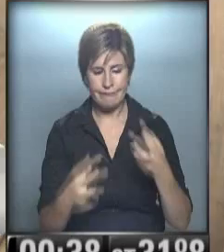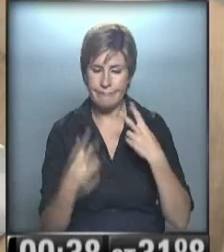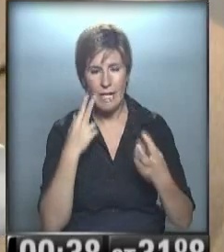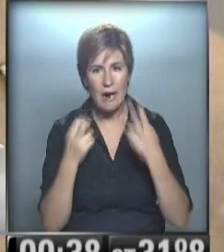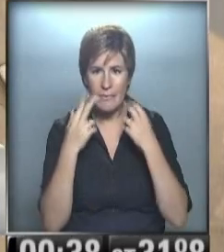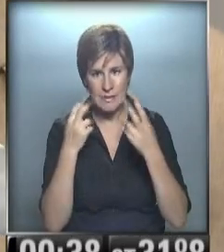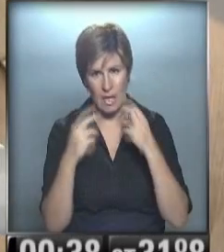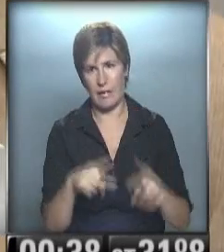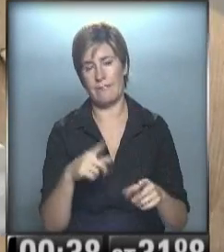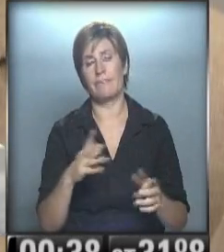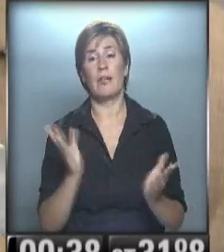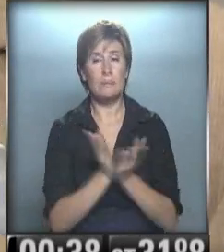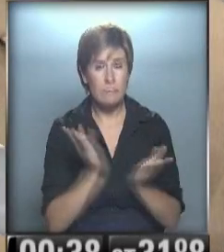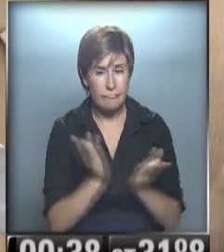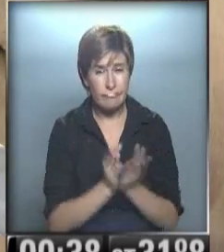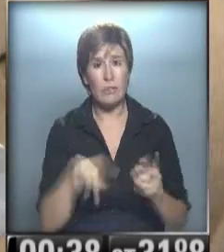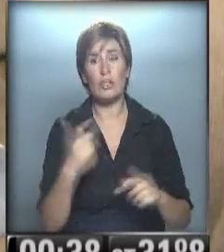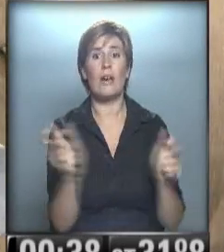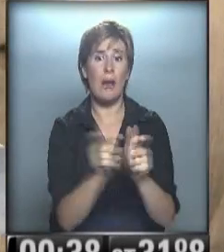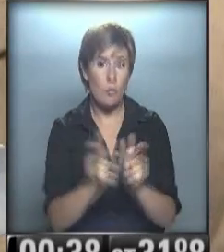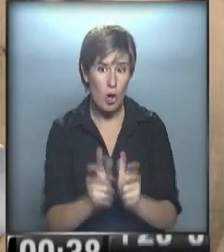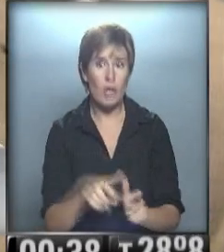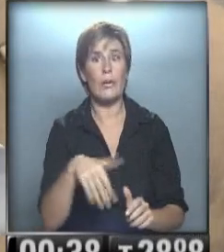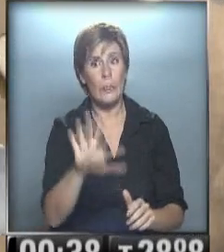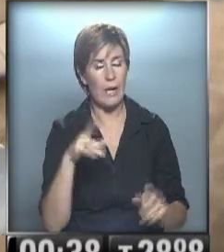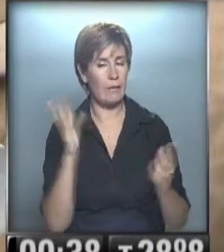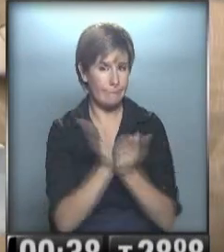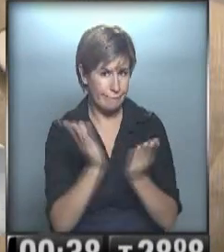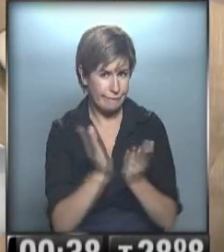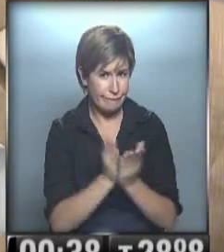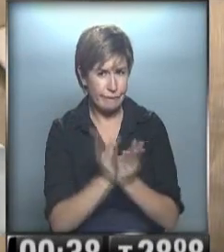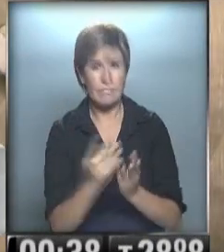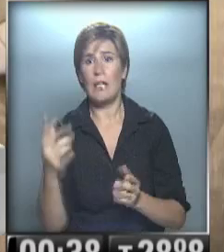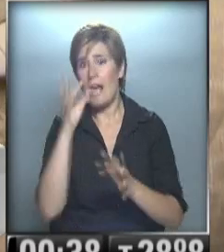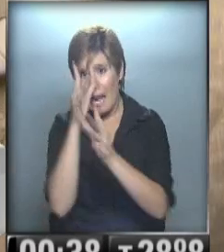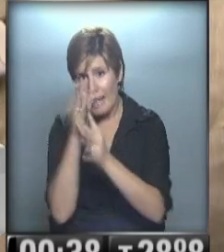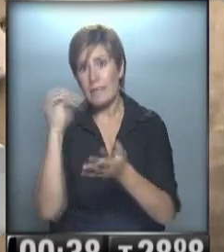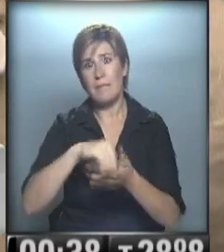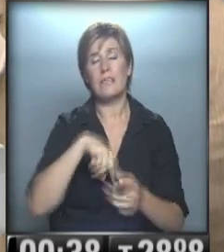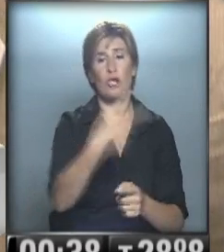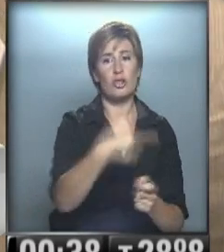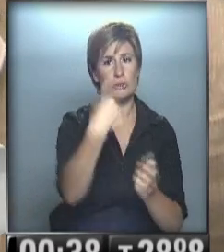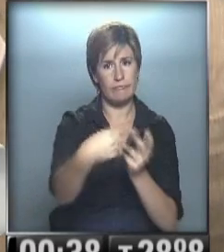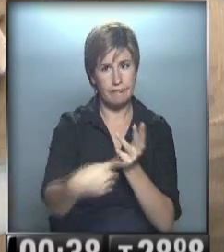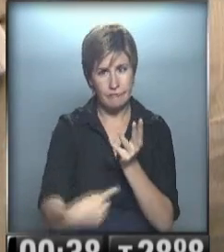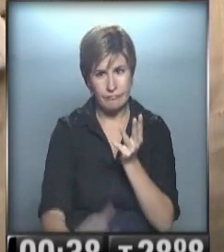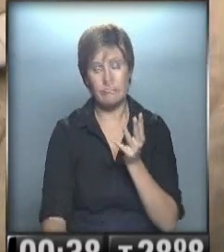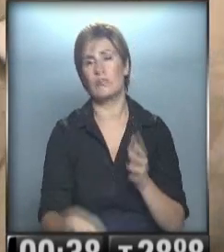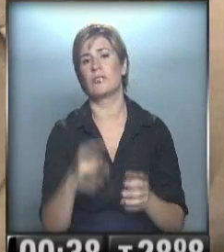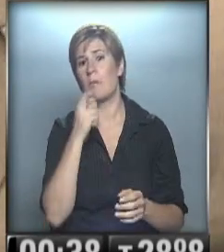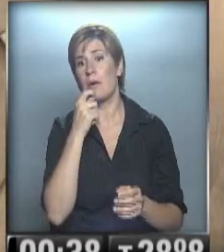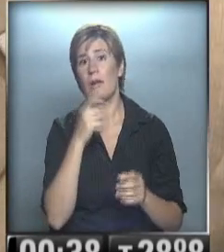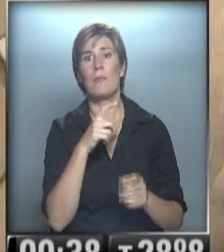lo va a estudiar en las próximas reuniones junto a otros 10 planes que también esperan definición, entre los que se encuentran